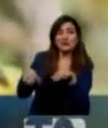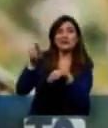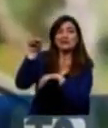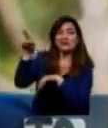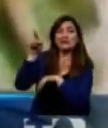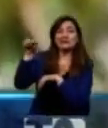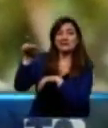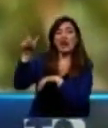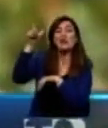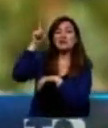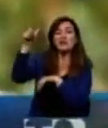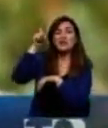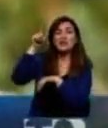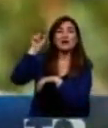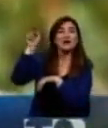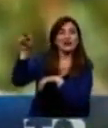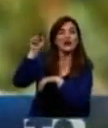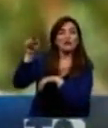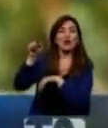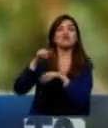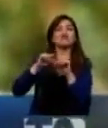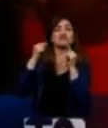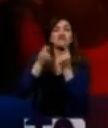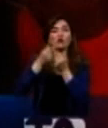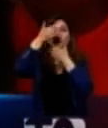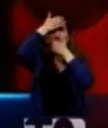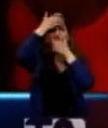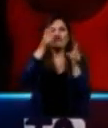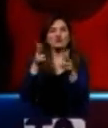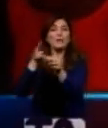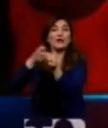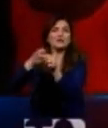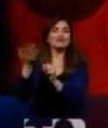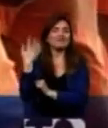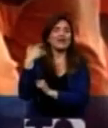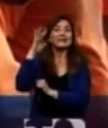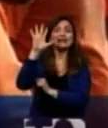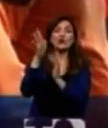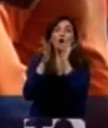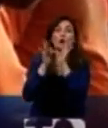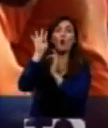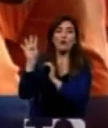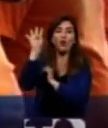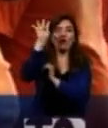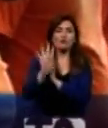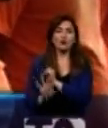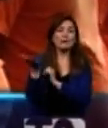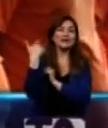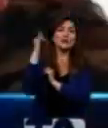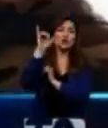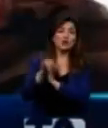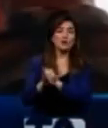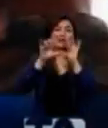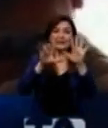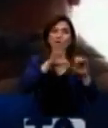la disidencia liderada por el más buscado, alias Guacho. 4 arribaron el 5 de abril, otros 7 llegaron el pasado